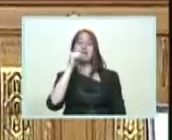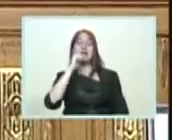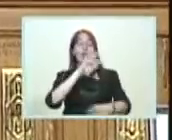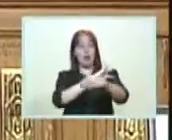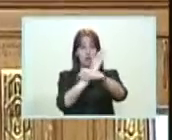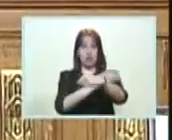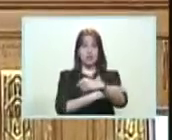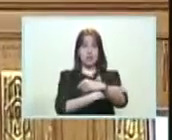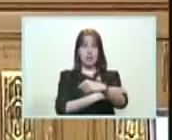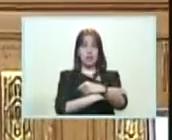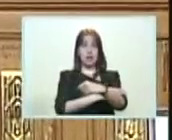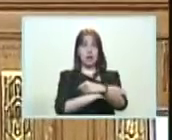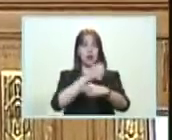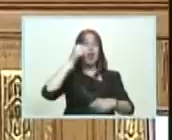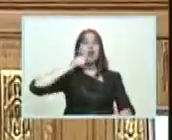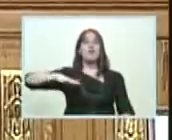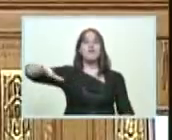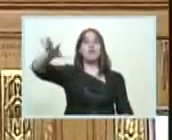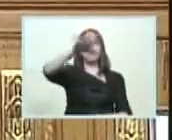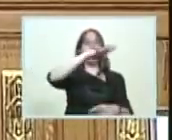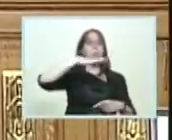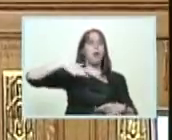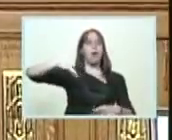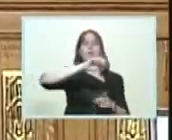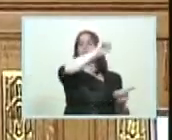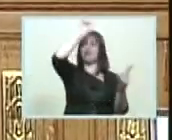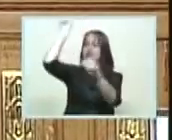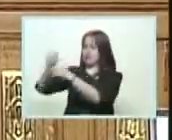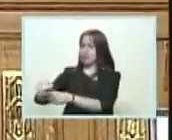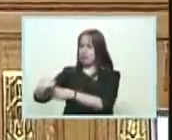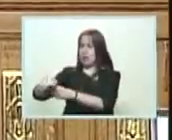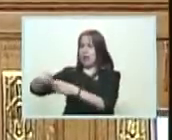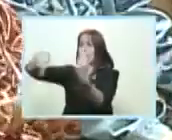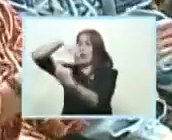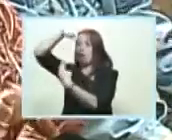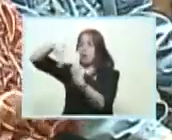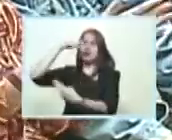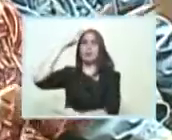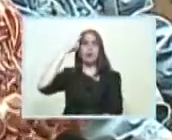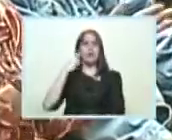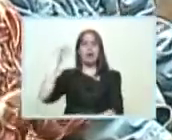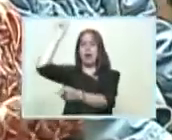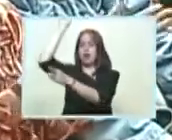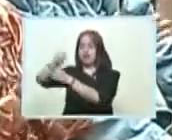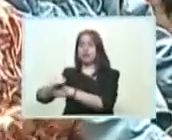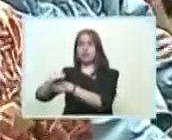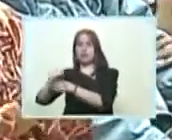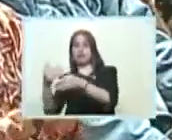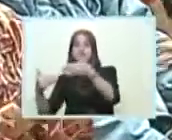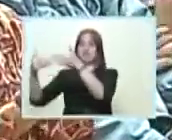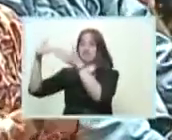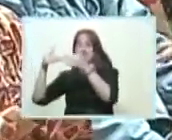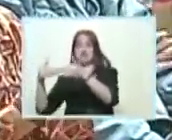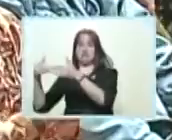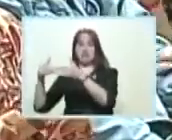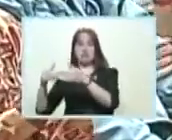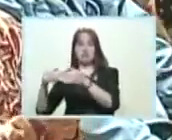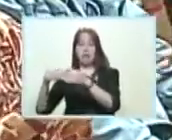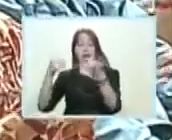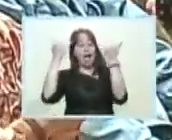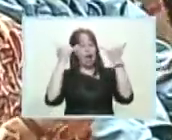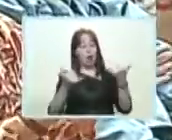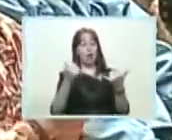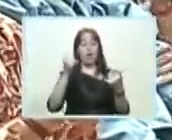fuerza? El pueblo bolivariano, la revolución bolivariana. Y ahora la Asamblea